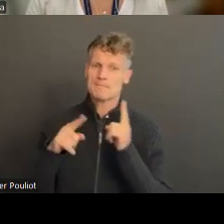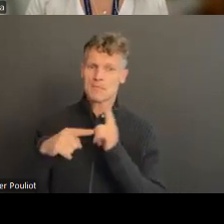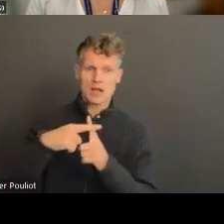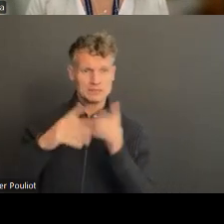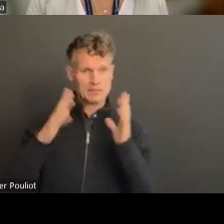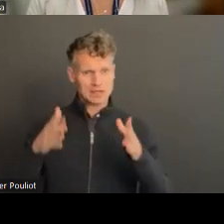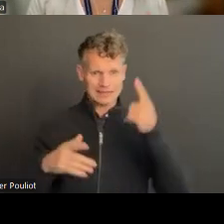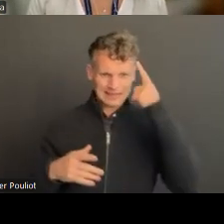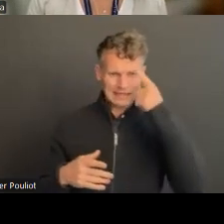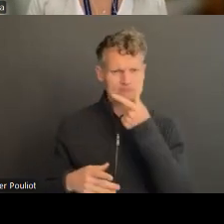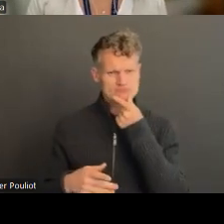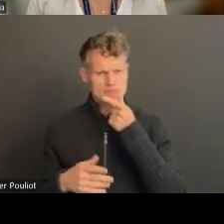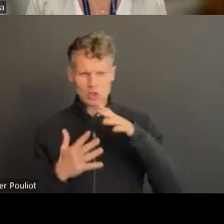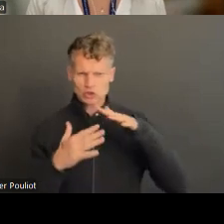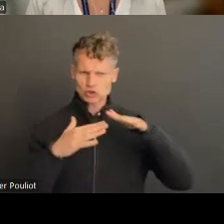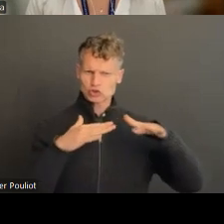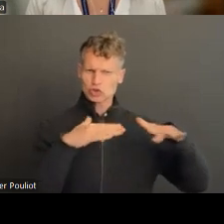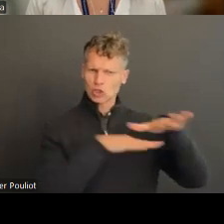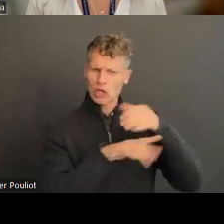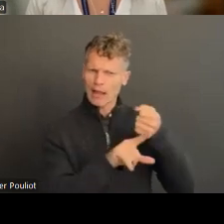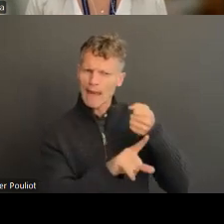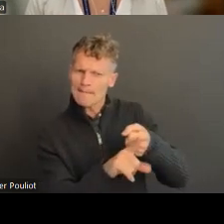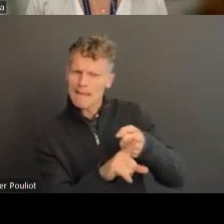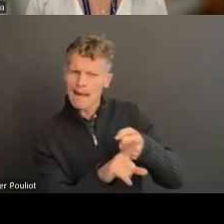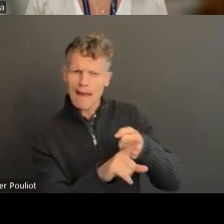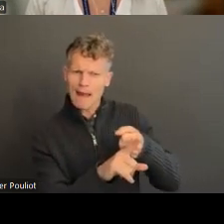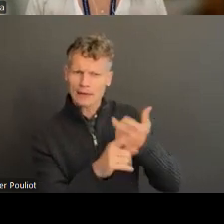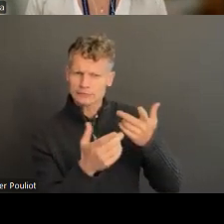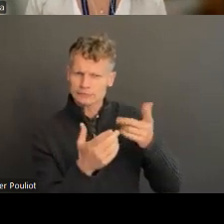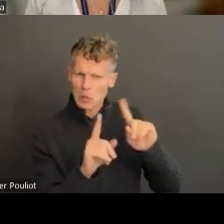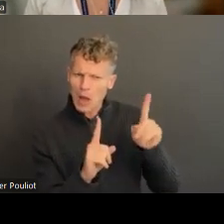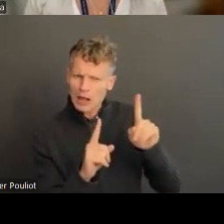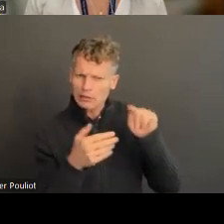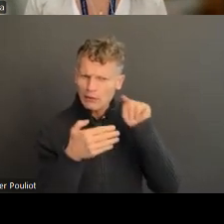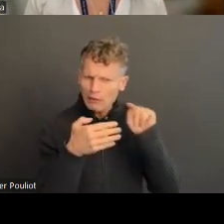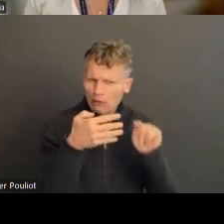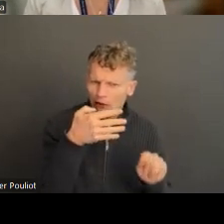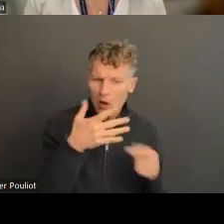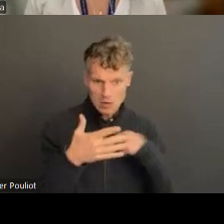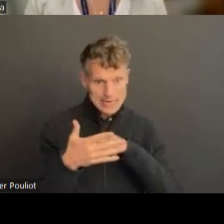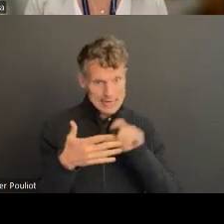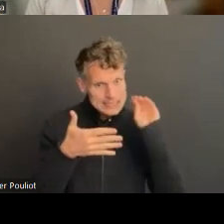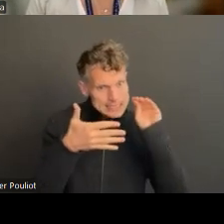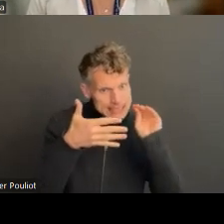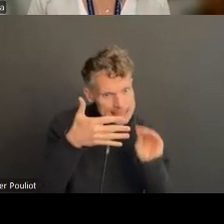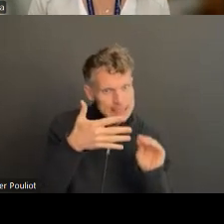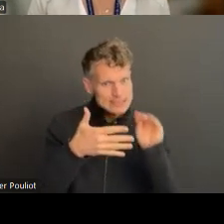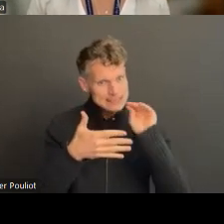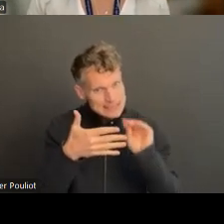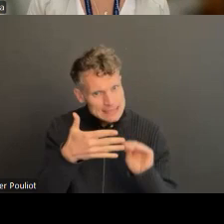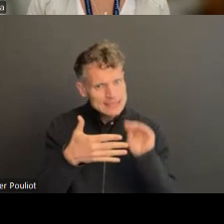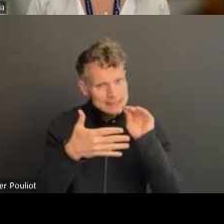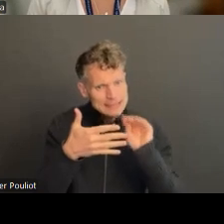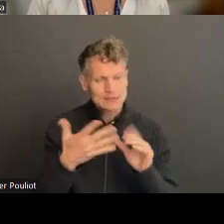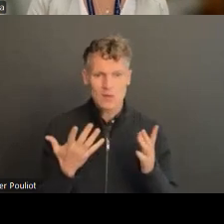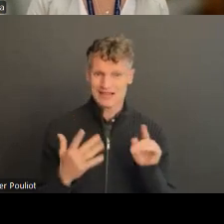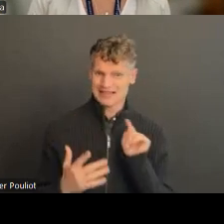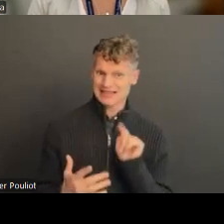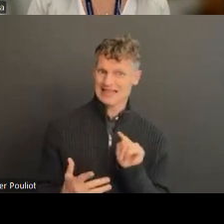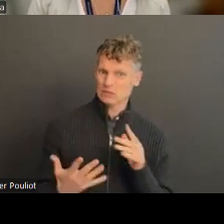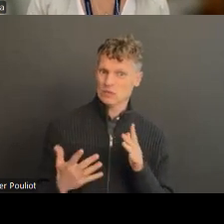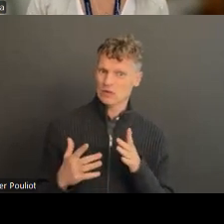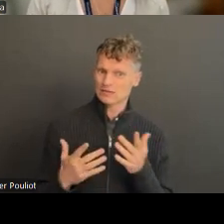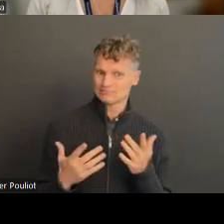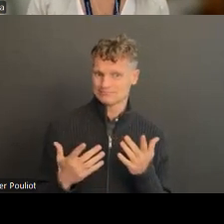también de equidad. Entonces, en este paso 2 principalmente lo que conversamos al interior del equipo es cuál es el espacio del problema y cuál es